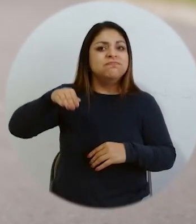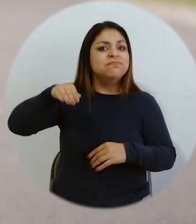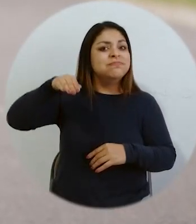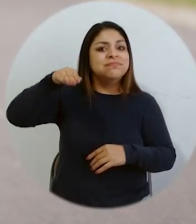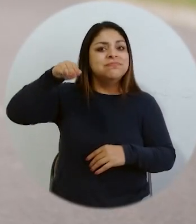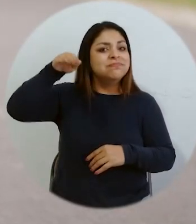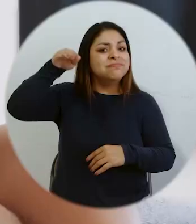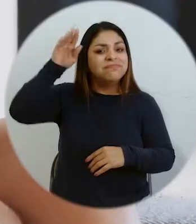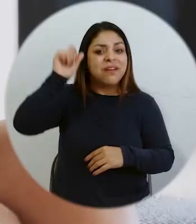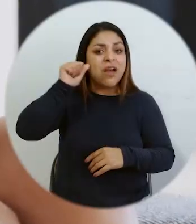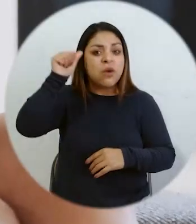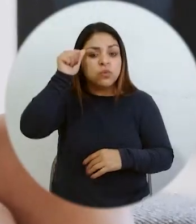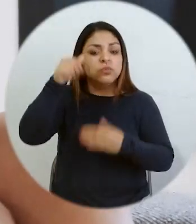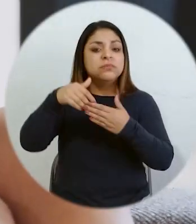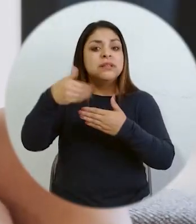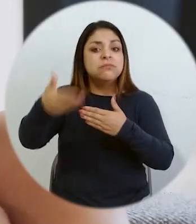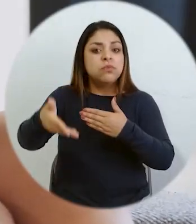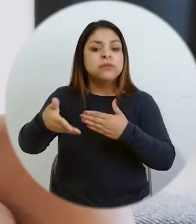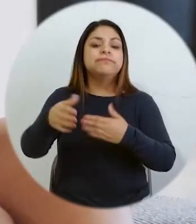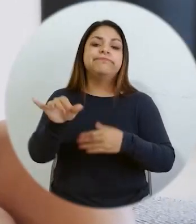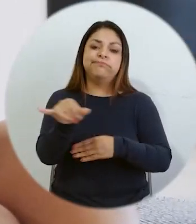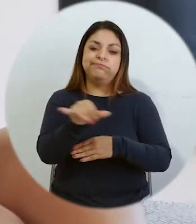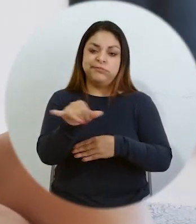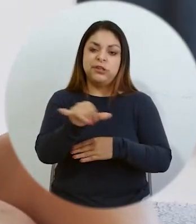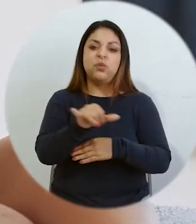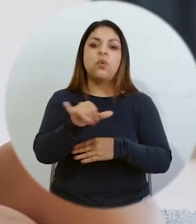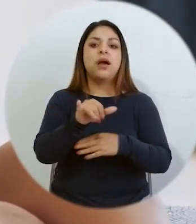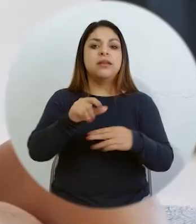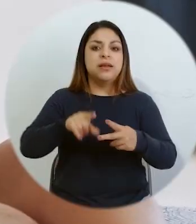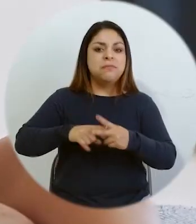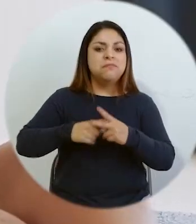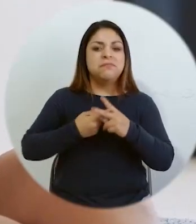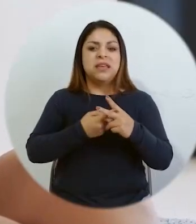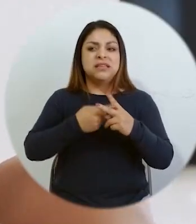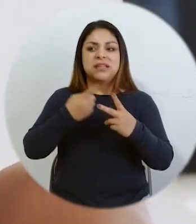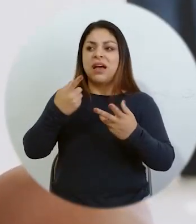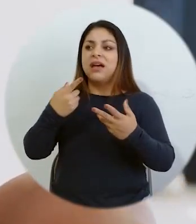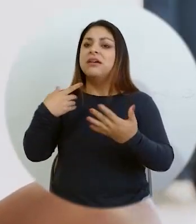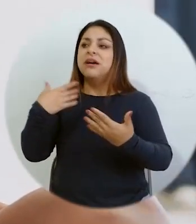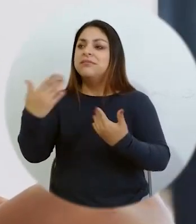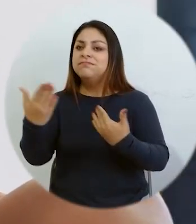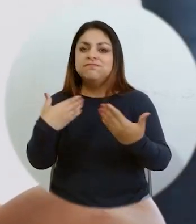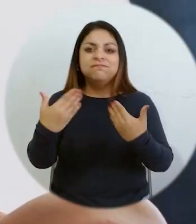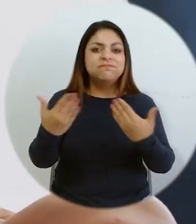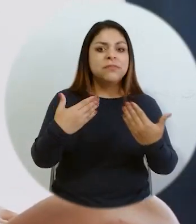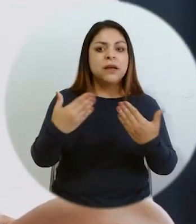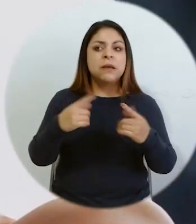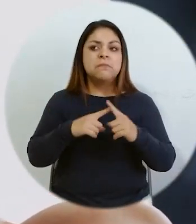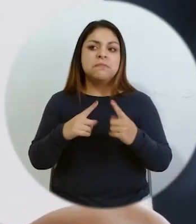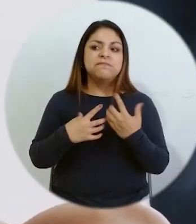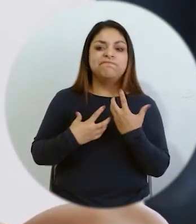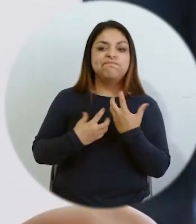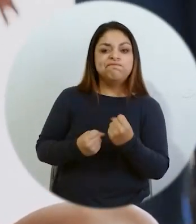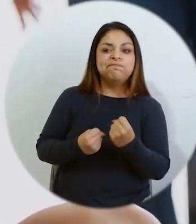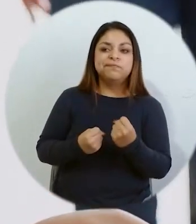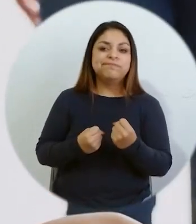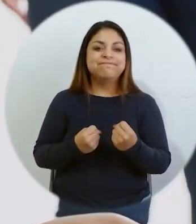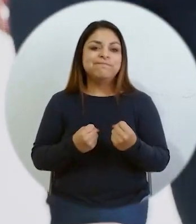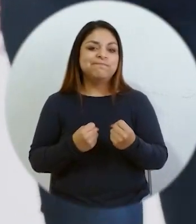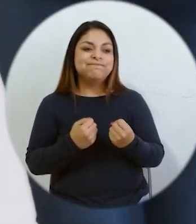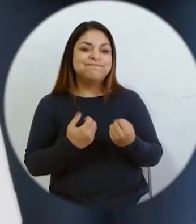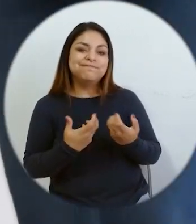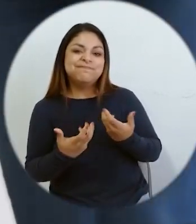digamos, o en el largo plazo, igualmente van a empezar a relacionarse con las demás personas con una profunda